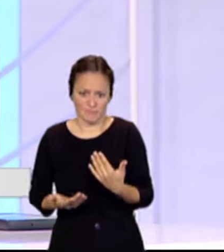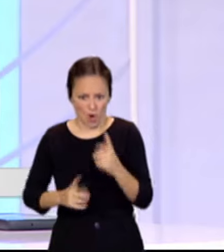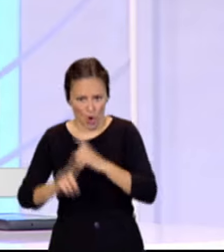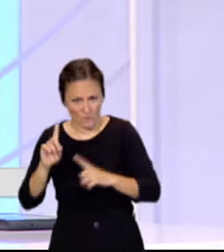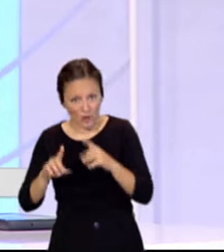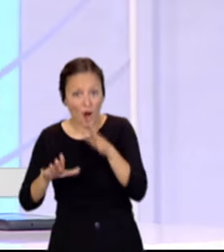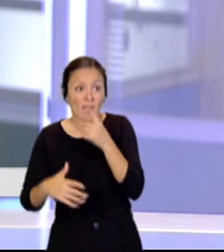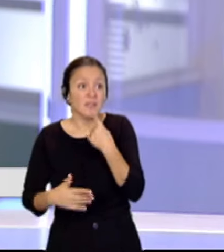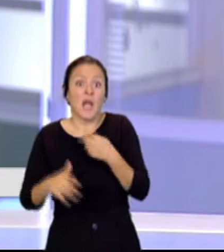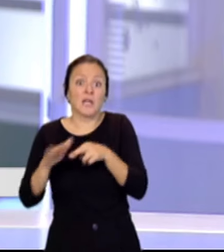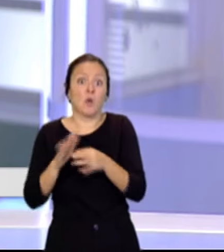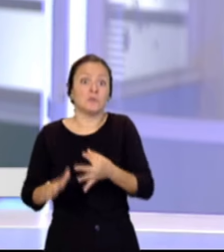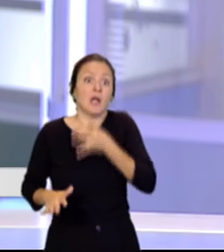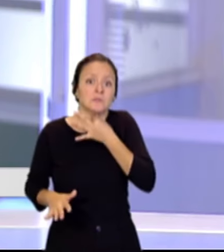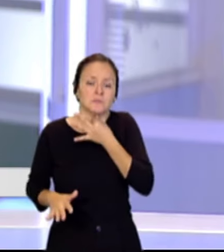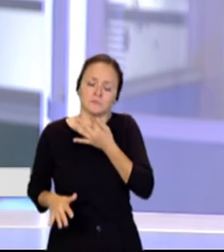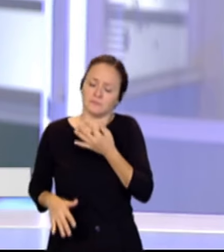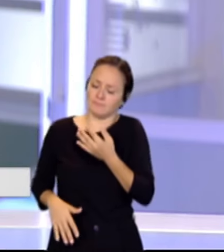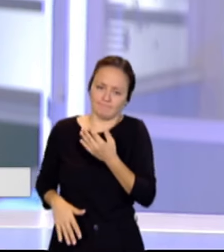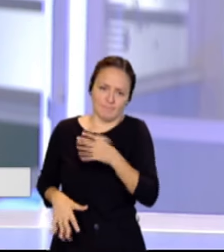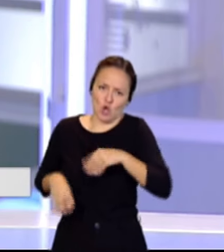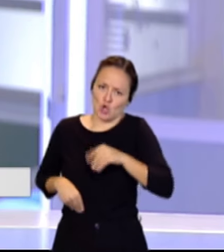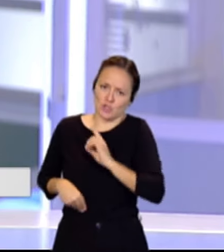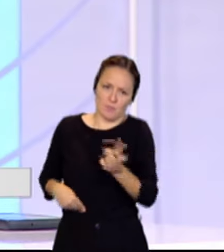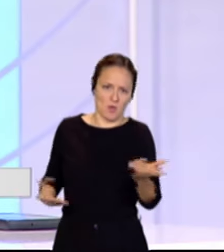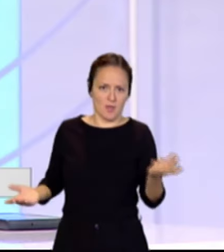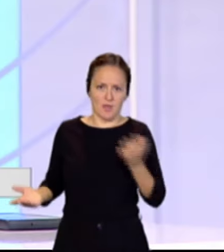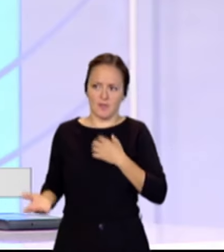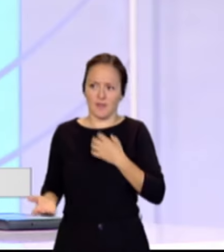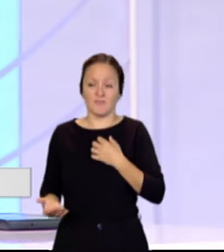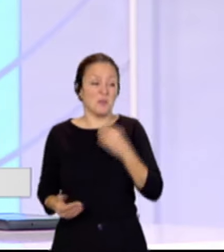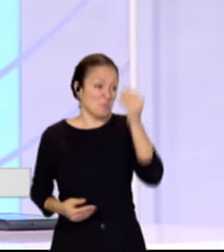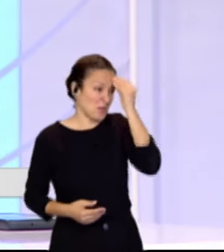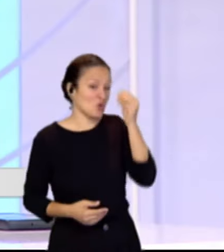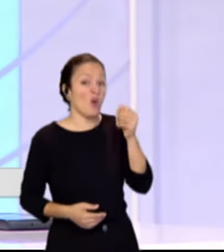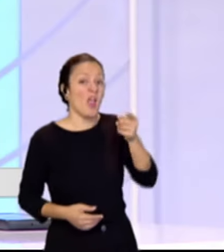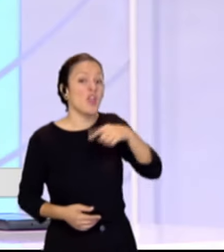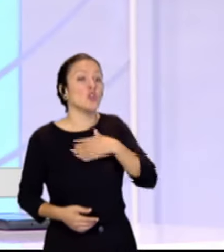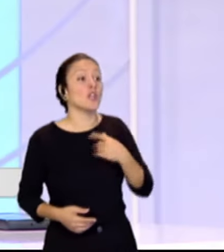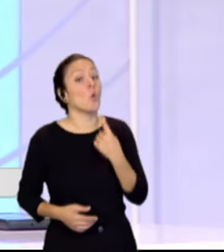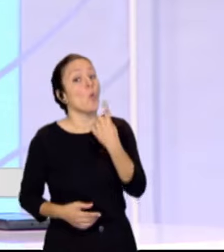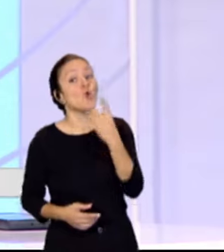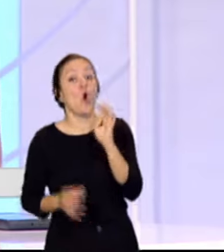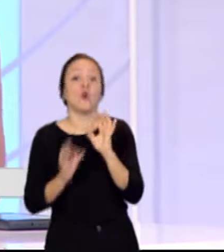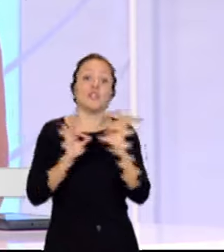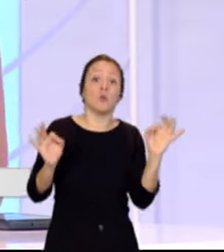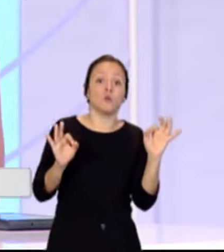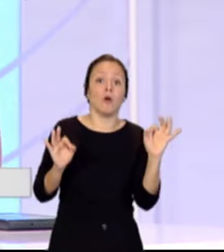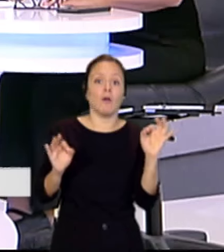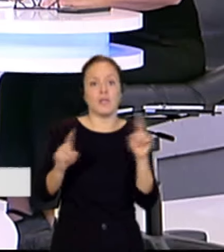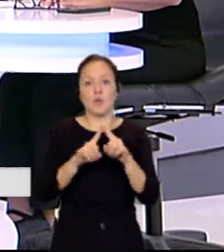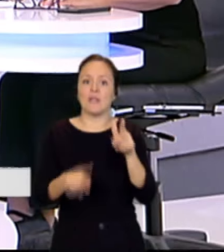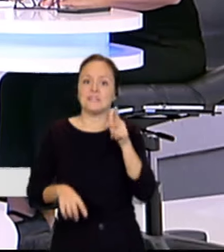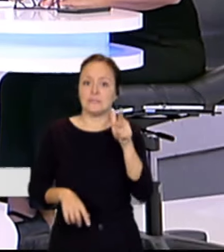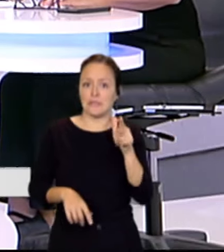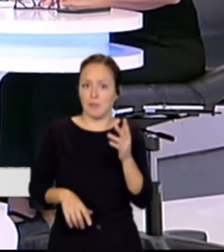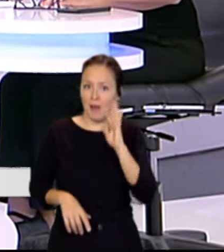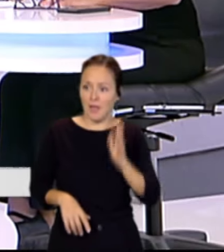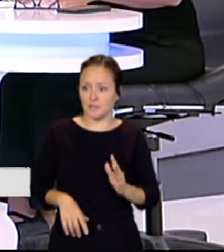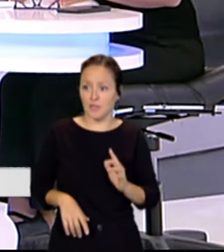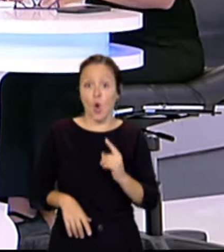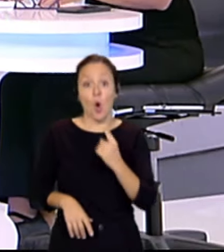vamos no no inable yo creo yo creo que lo que quieren ellos es uno o ninguno como el del chiste sabes o sea cuántos podéis acoger uno o ninguno